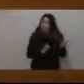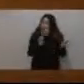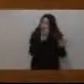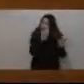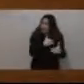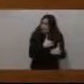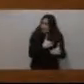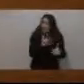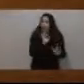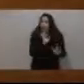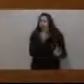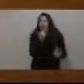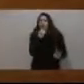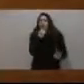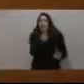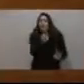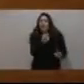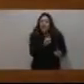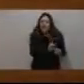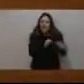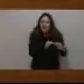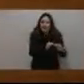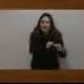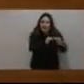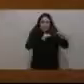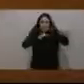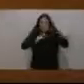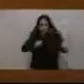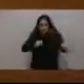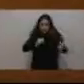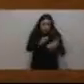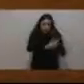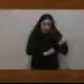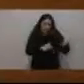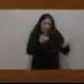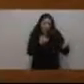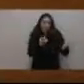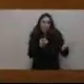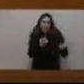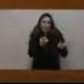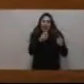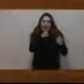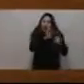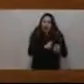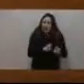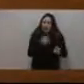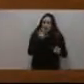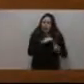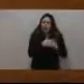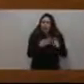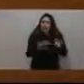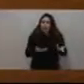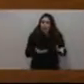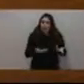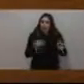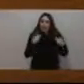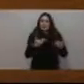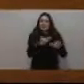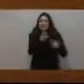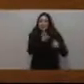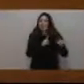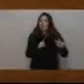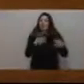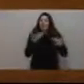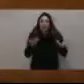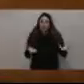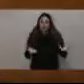advierten de la necesidad de una distancia mayor, advierten esos informes de una distancia mayor, habrá que analizar qué es lo que ha ocurrido. Señorías, el problema es aún más